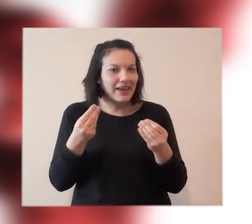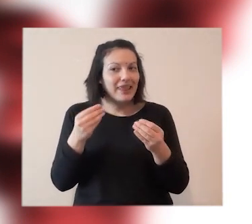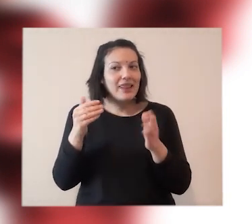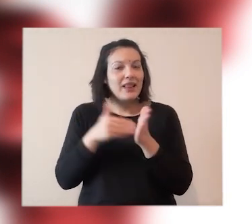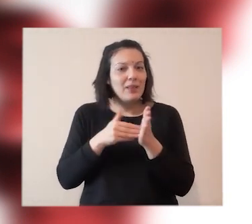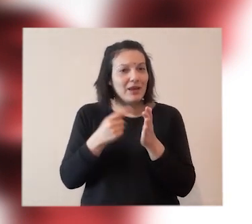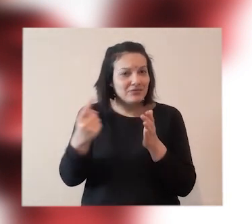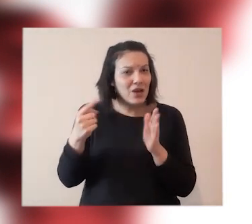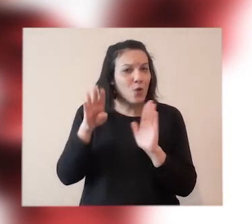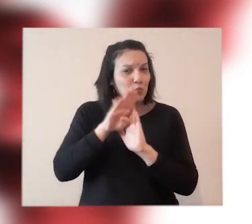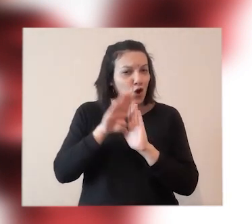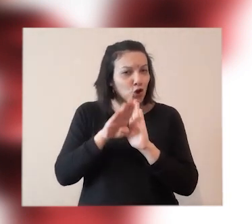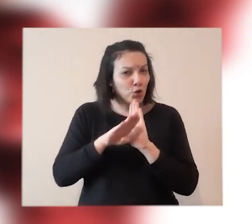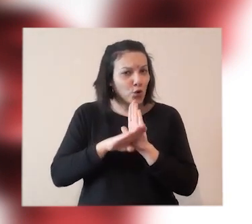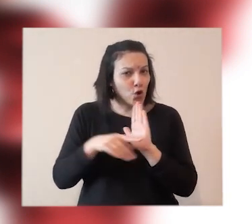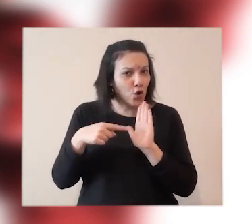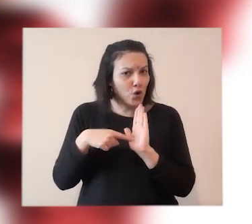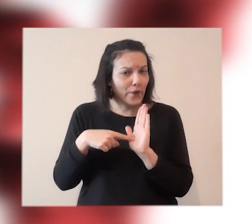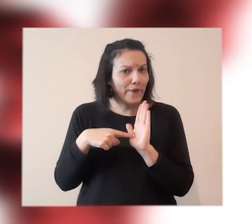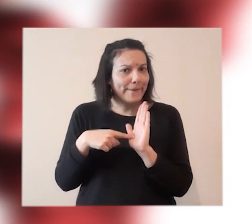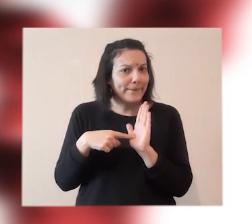protocolos que ha establecido